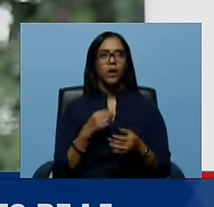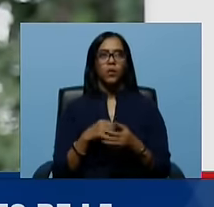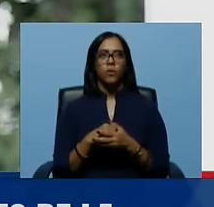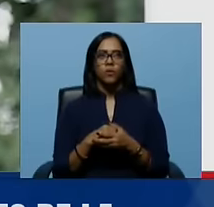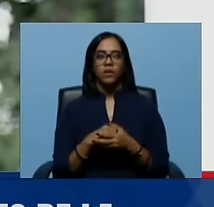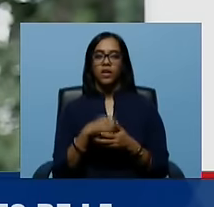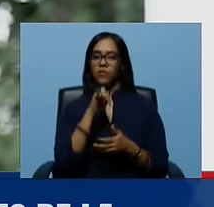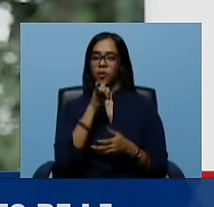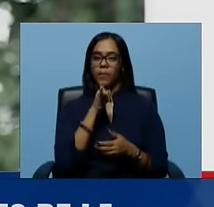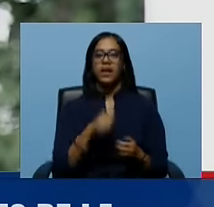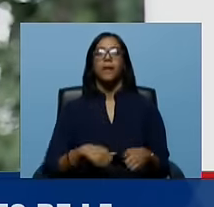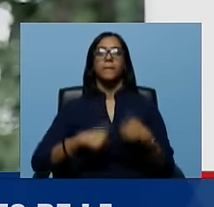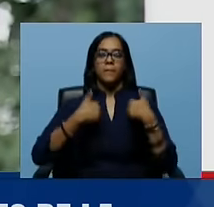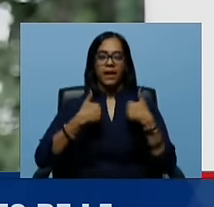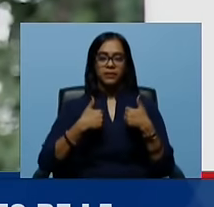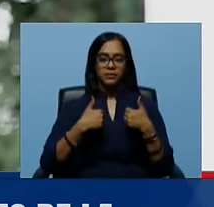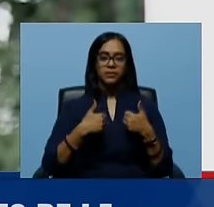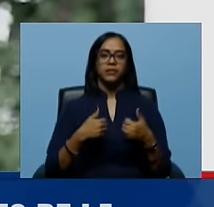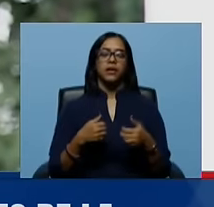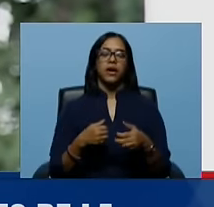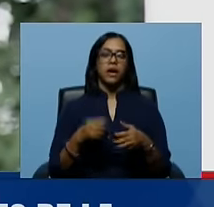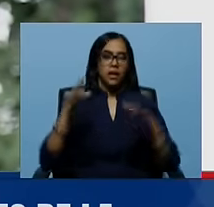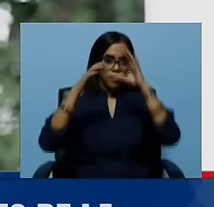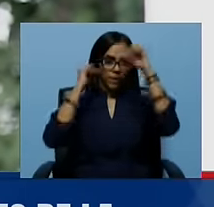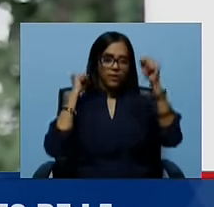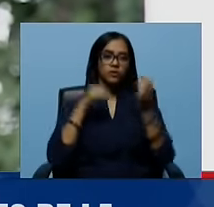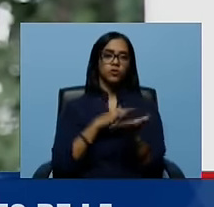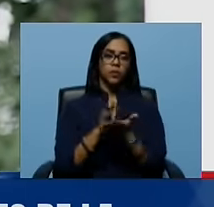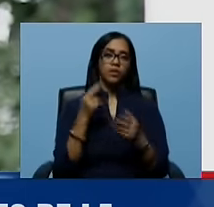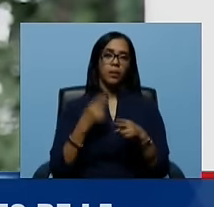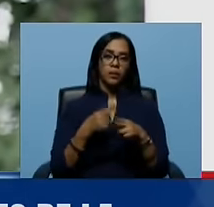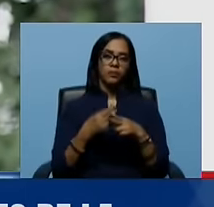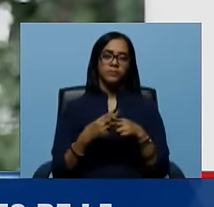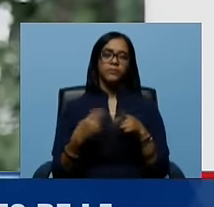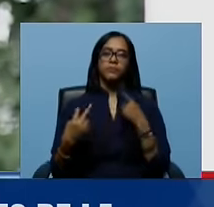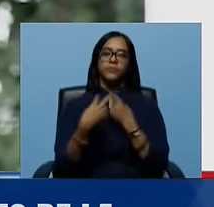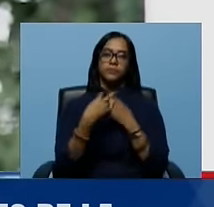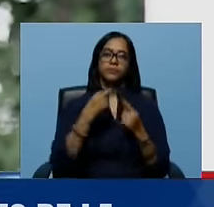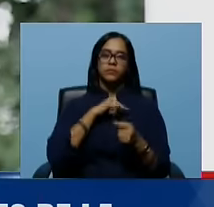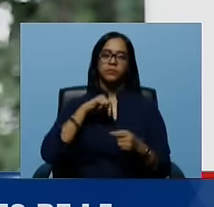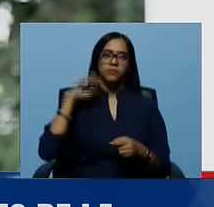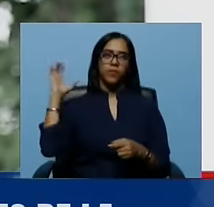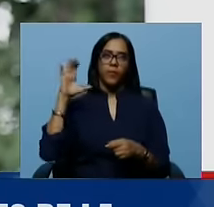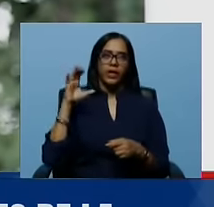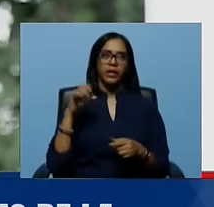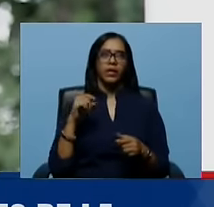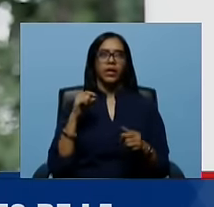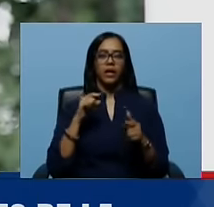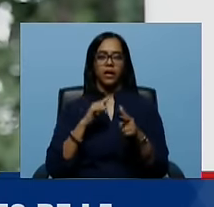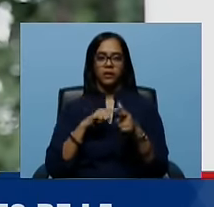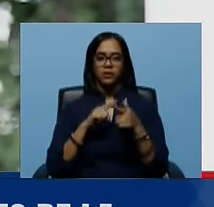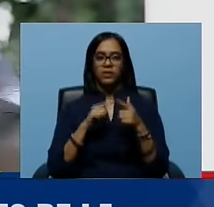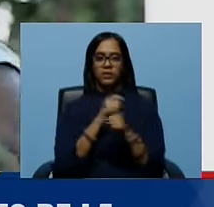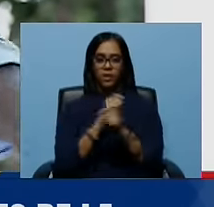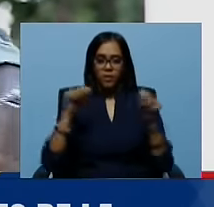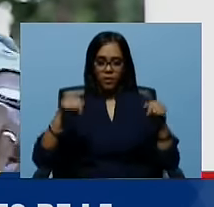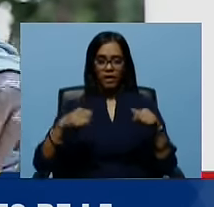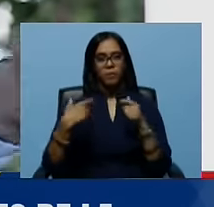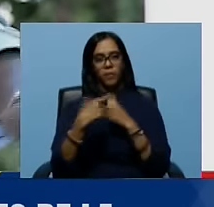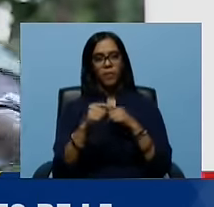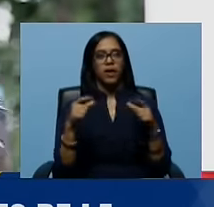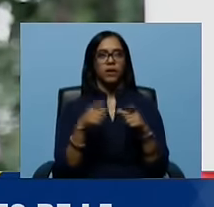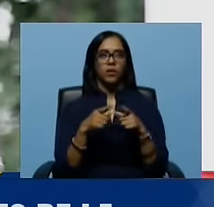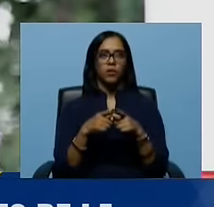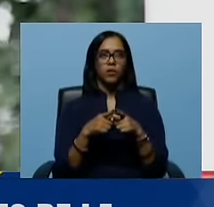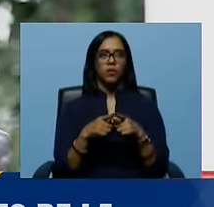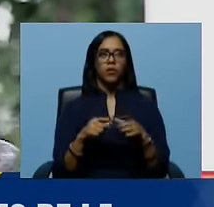a él de más información sobre estas amenazas de agresión a nuestro país. Así que salgo de aquí directo a la reunión y